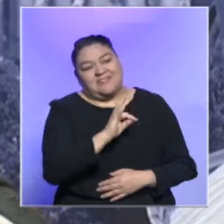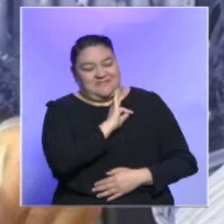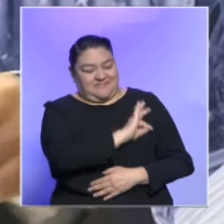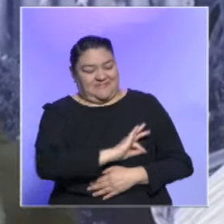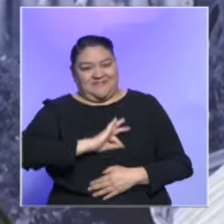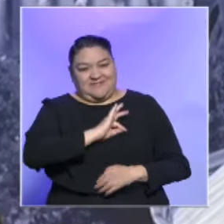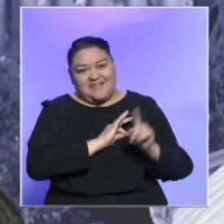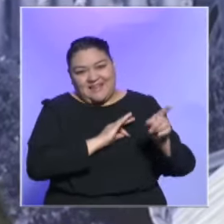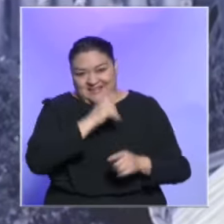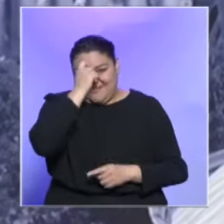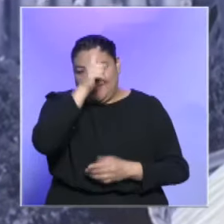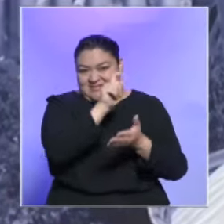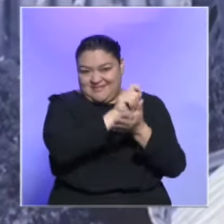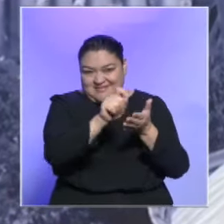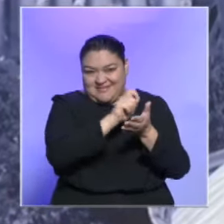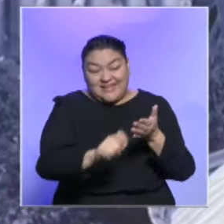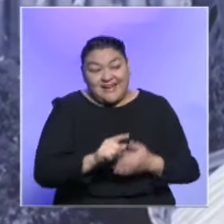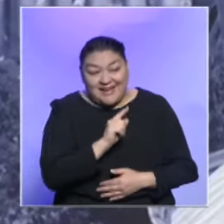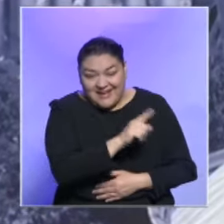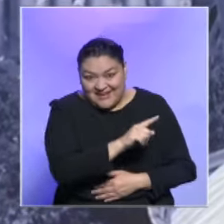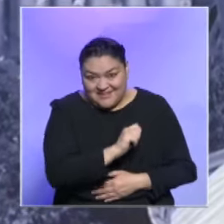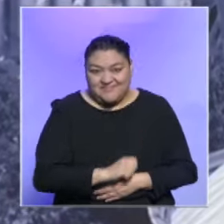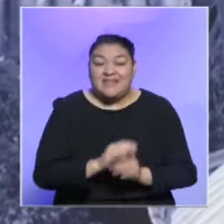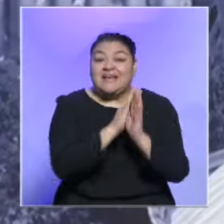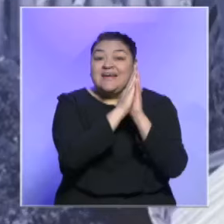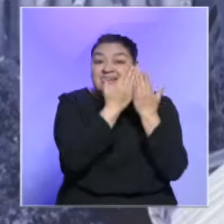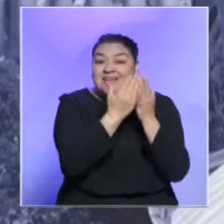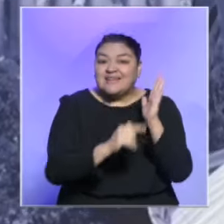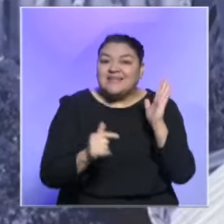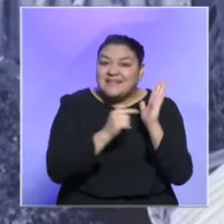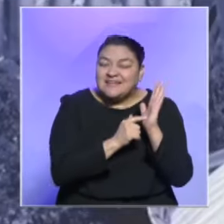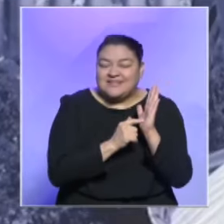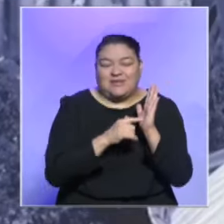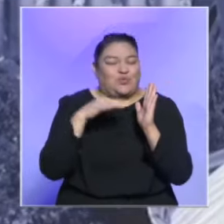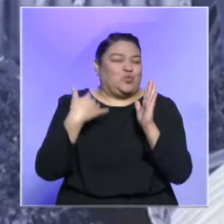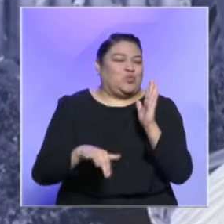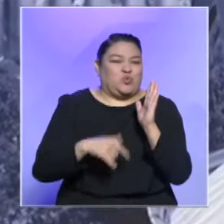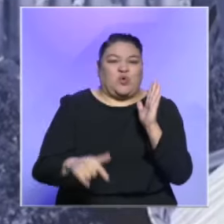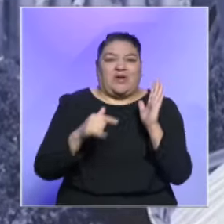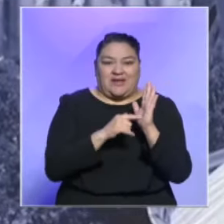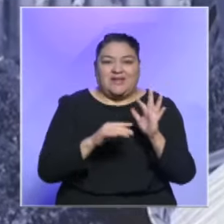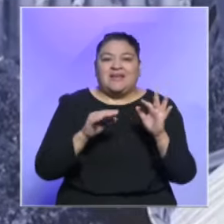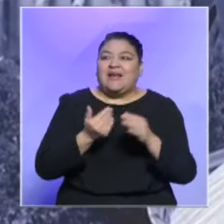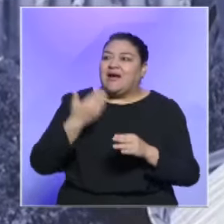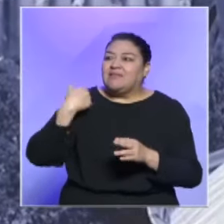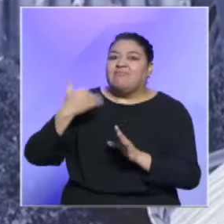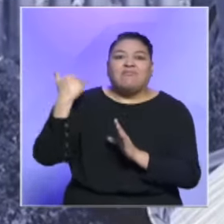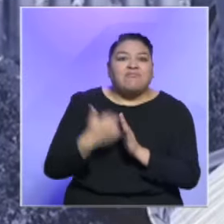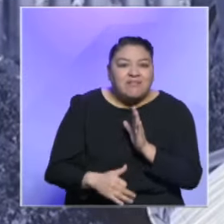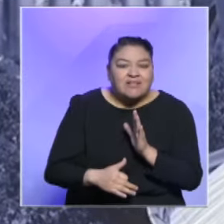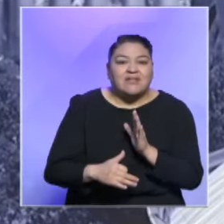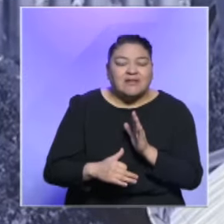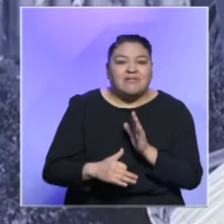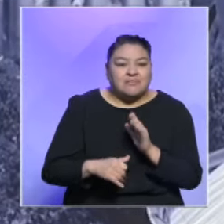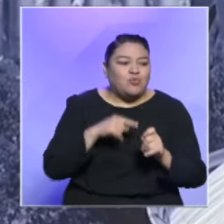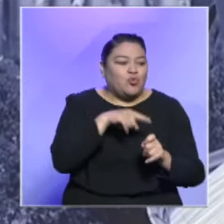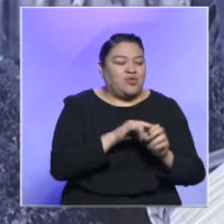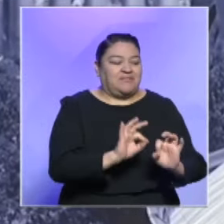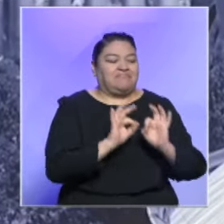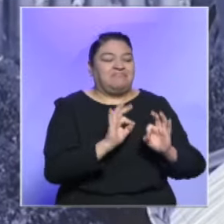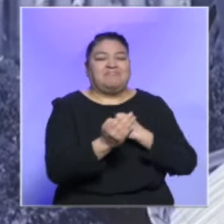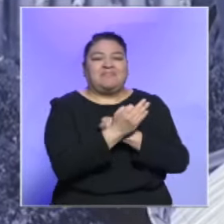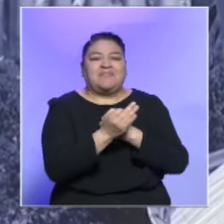autor porque en realidad este libro viene a colmar un vacío que teníamos en el tema de